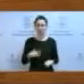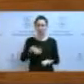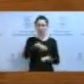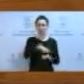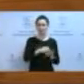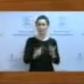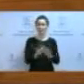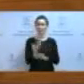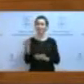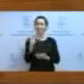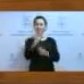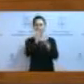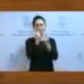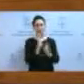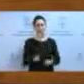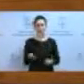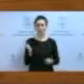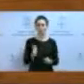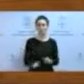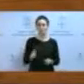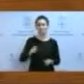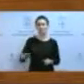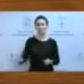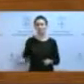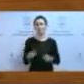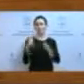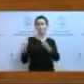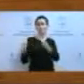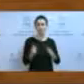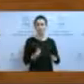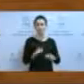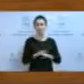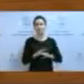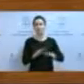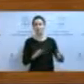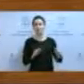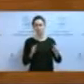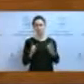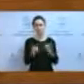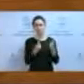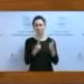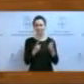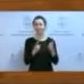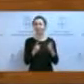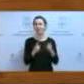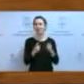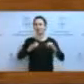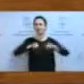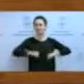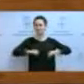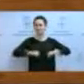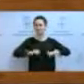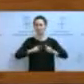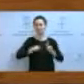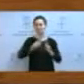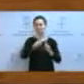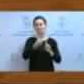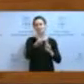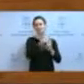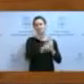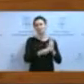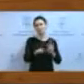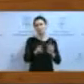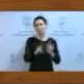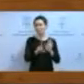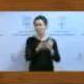un presupuesto y unos profesionales adecuados a las necesidades de nuestros mayores, así como a los nuevos requisitos que tanto la